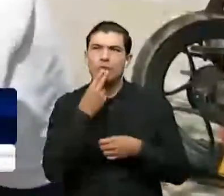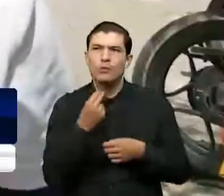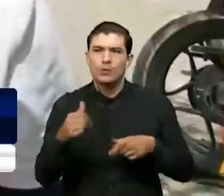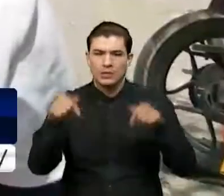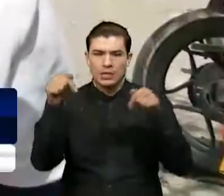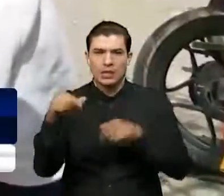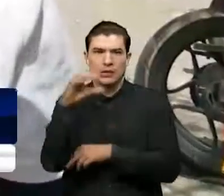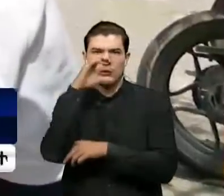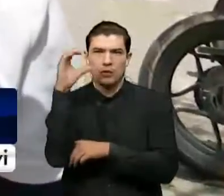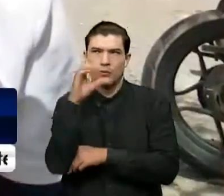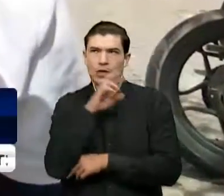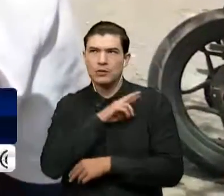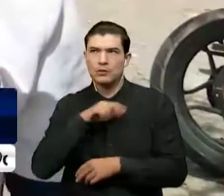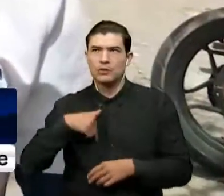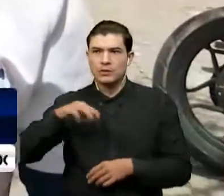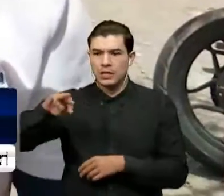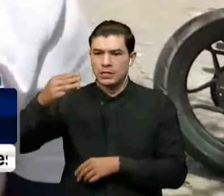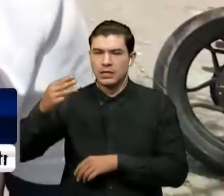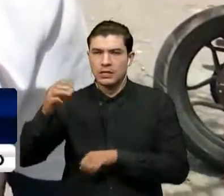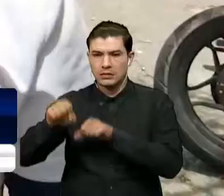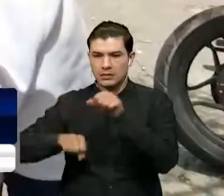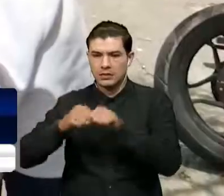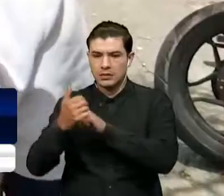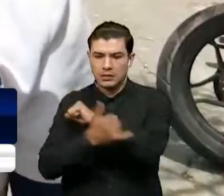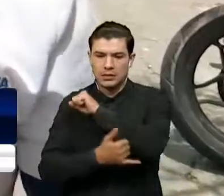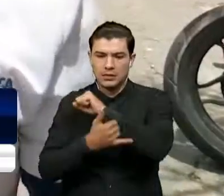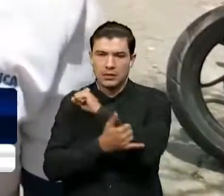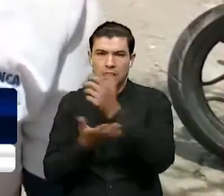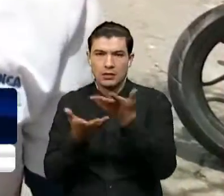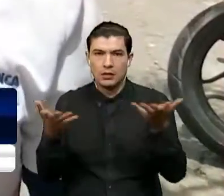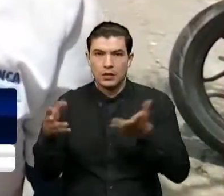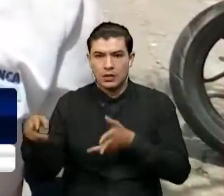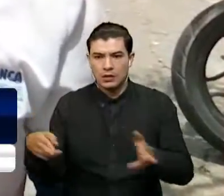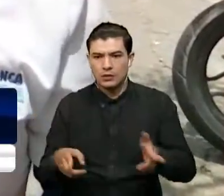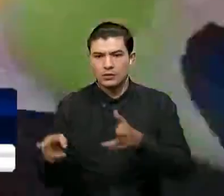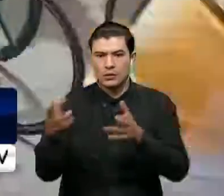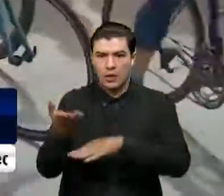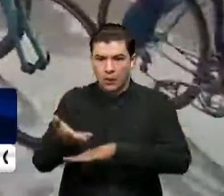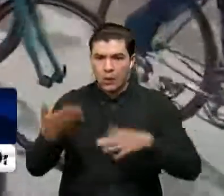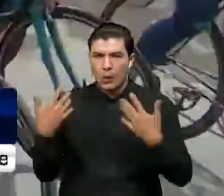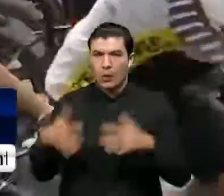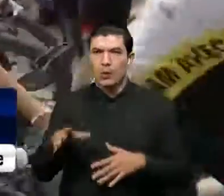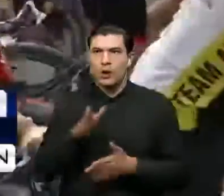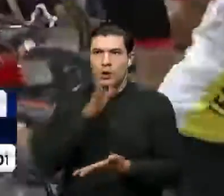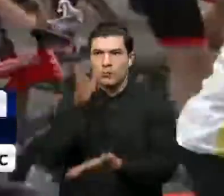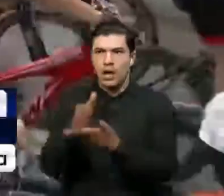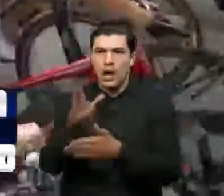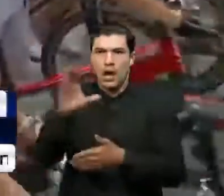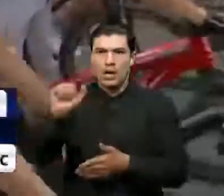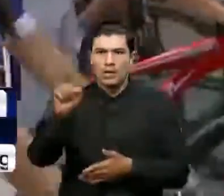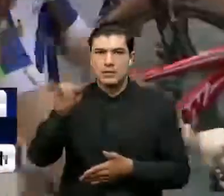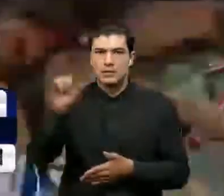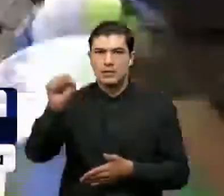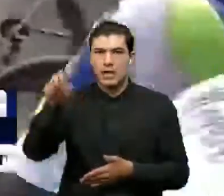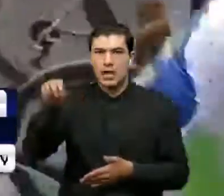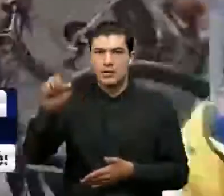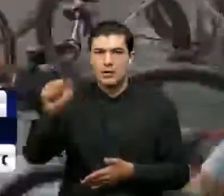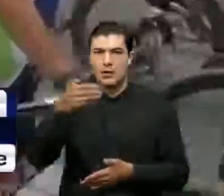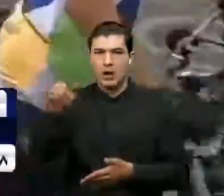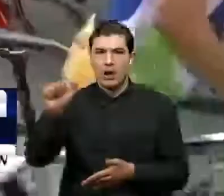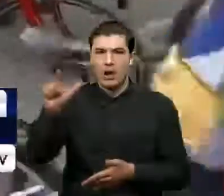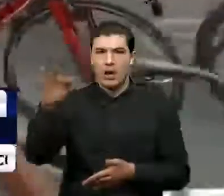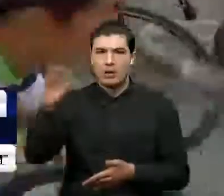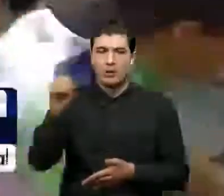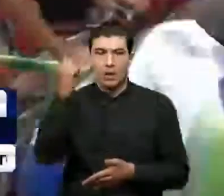tenemos nuestro tercer ciclo paseo este siglo paseo será una ruta un poco más exigente vamos para casiano alto la idea es que